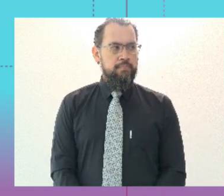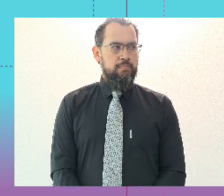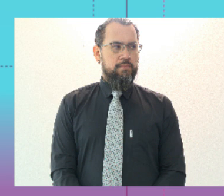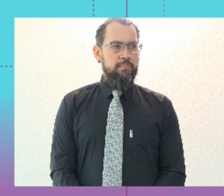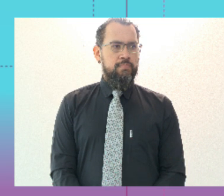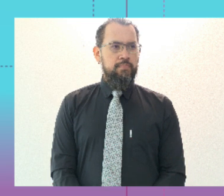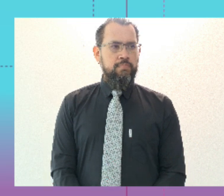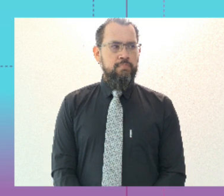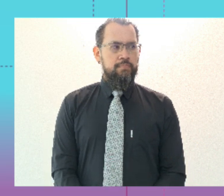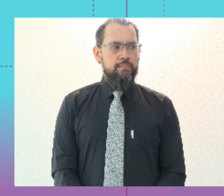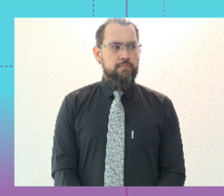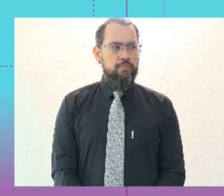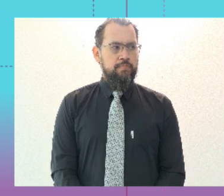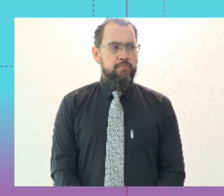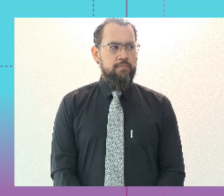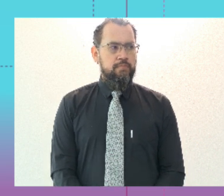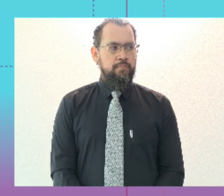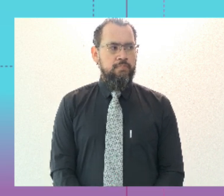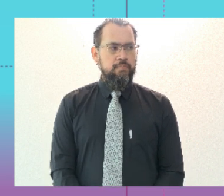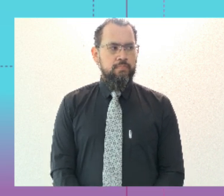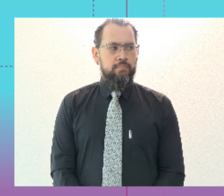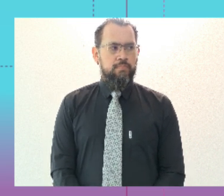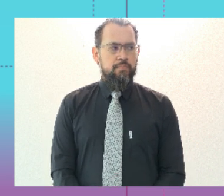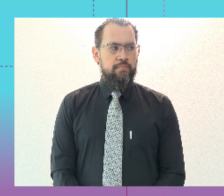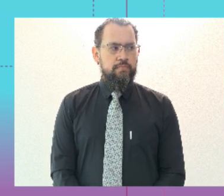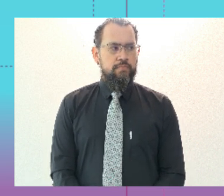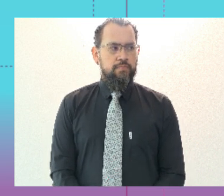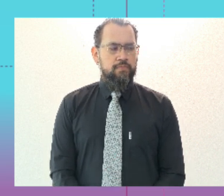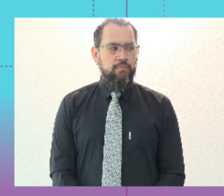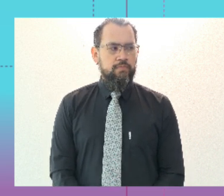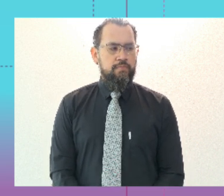Le damos el play para que se vea.